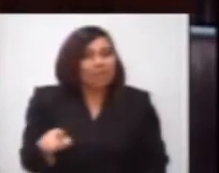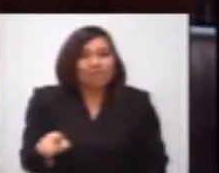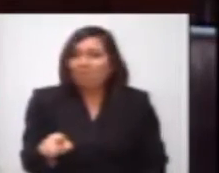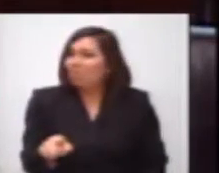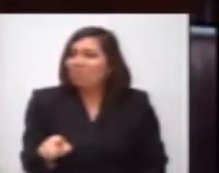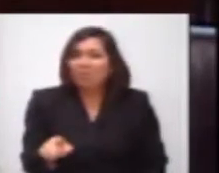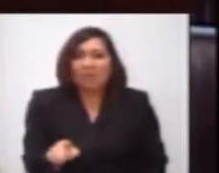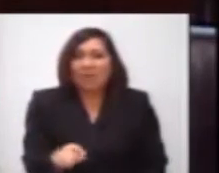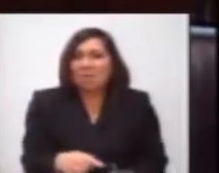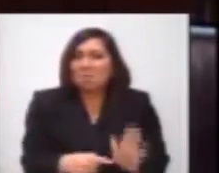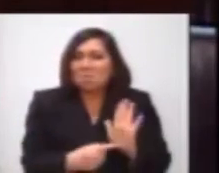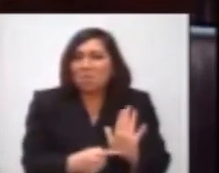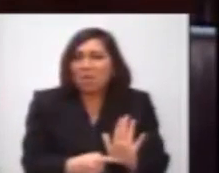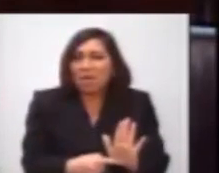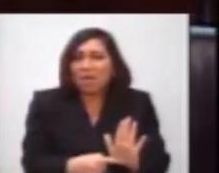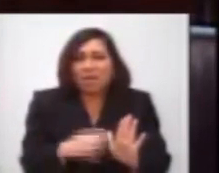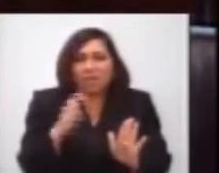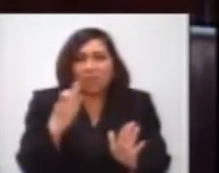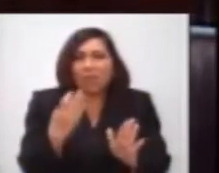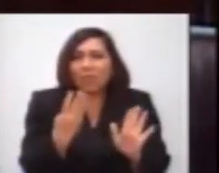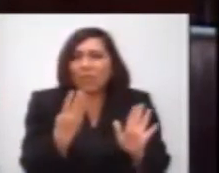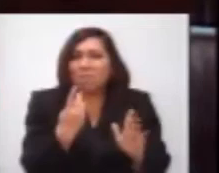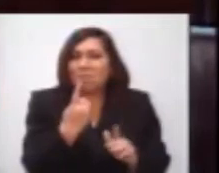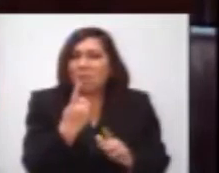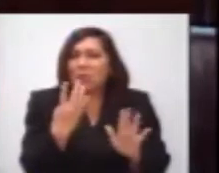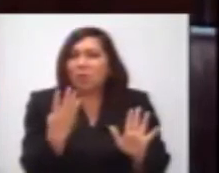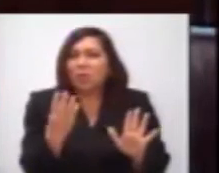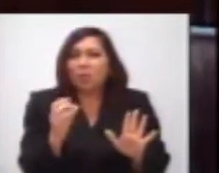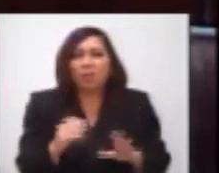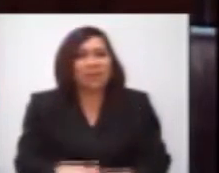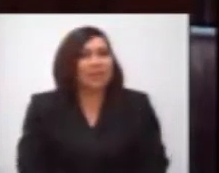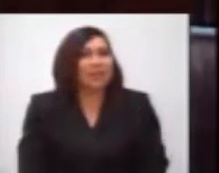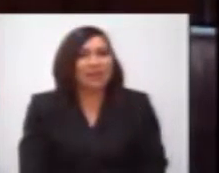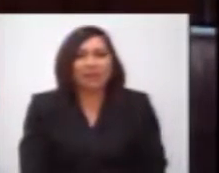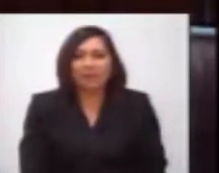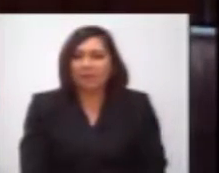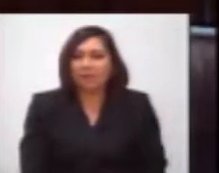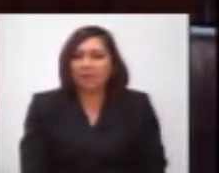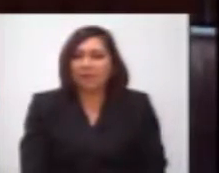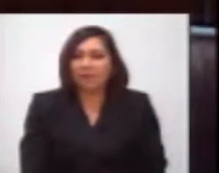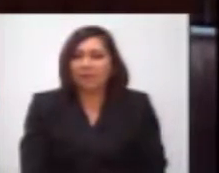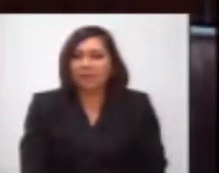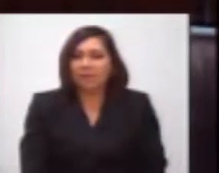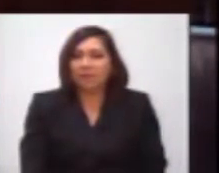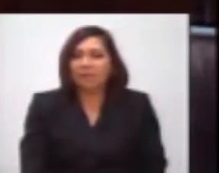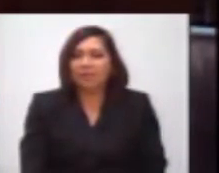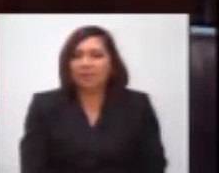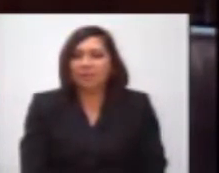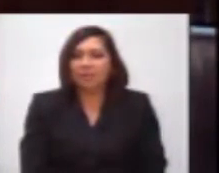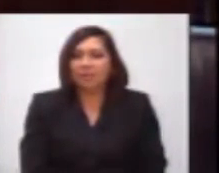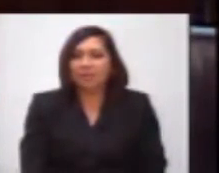están demostrando que el fujimorismo del 90 ha cambiado. No están demostrando.